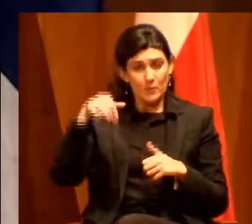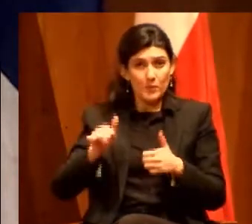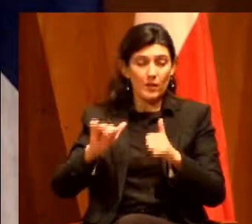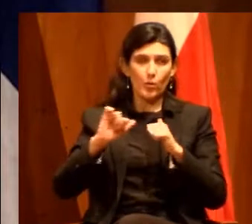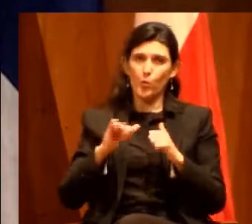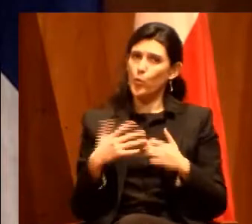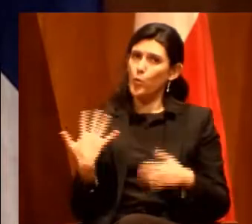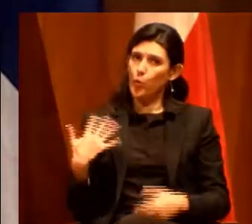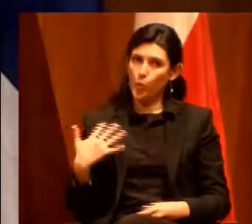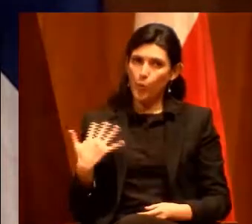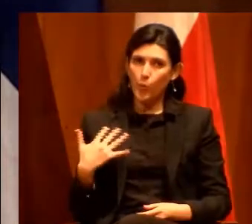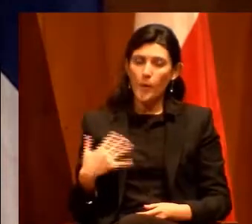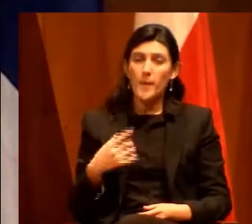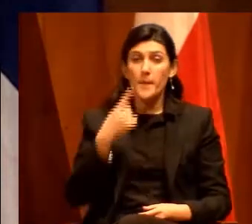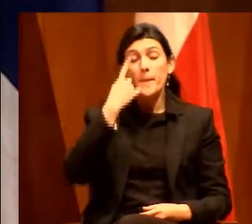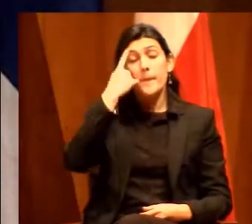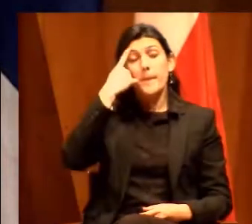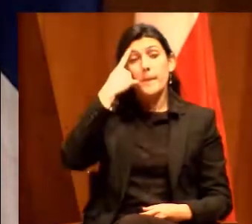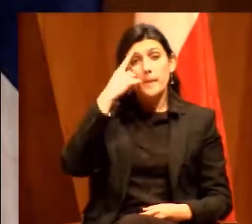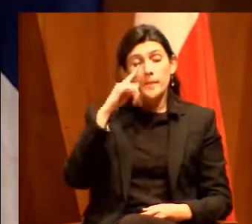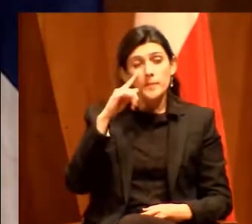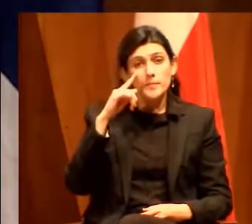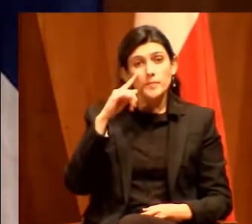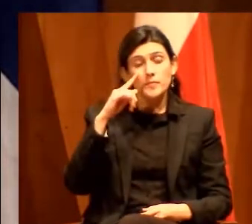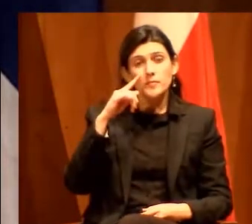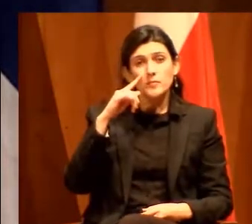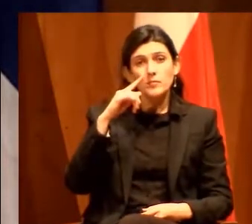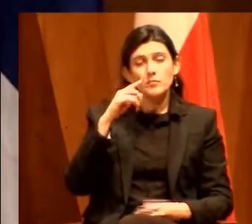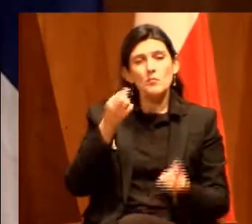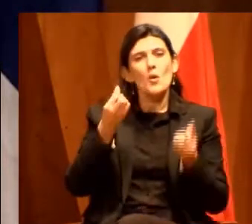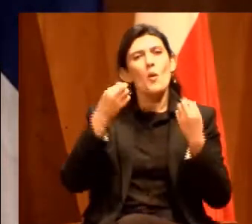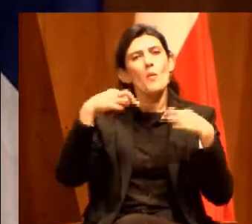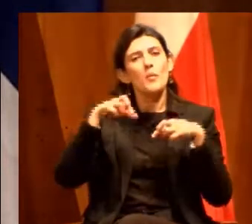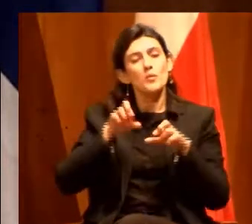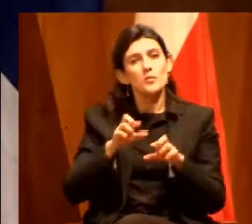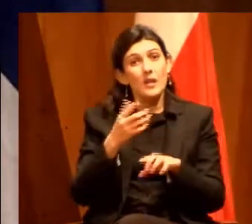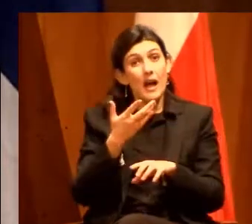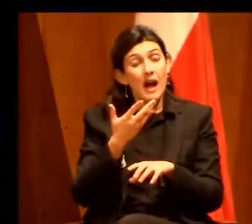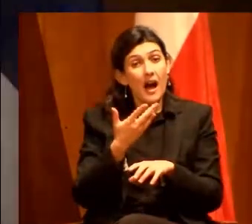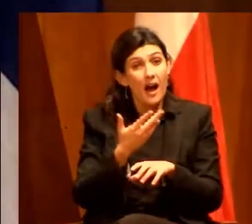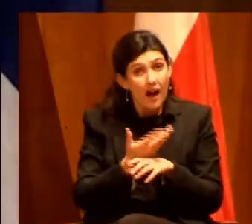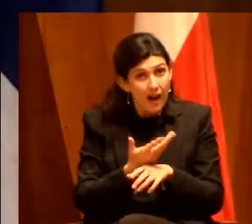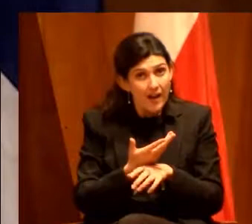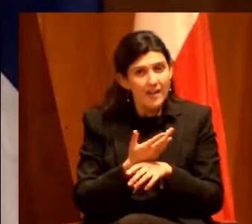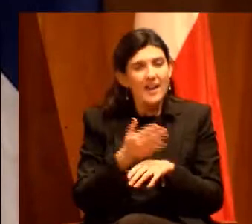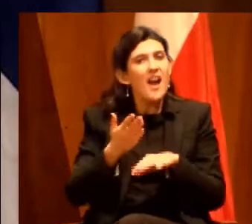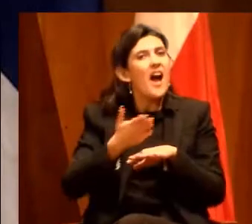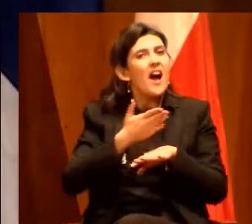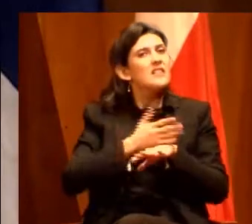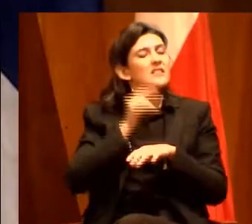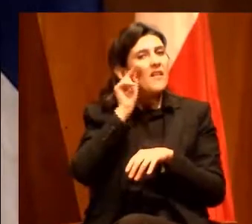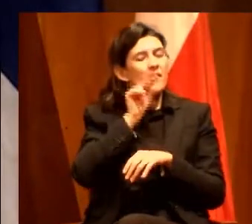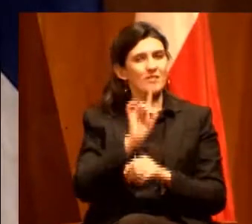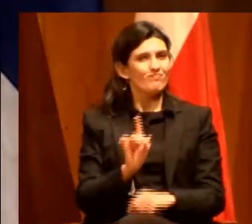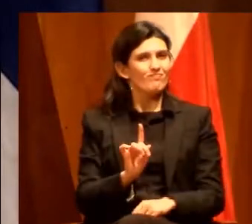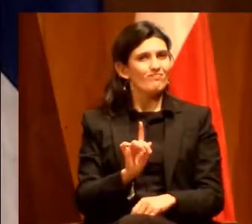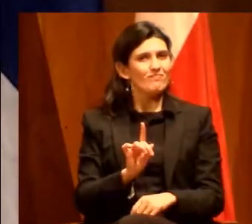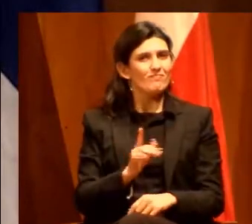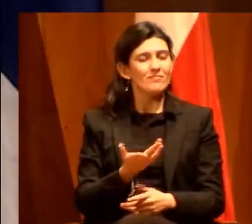desafíos son enormes, pero tenemos ante nosotros una oportunidad no vista antes de liderar,